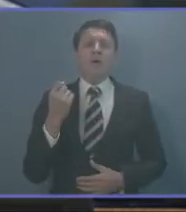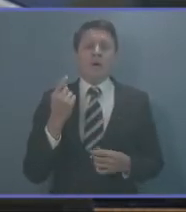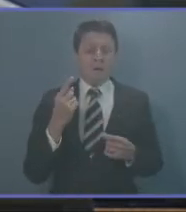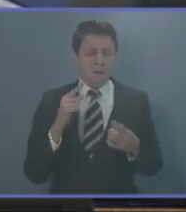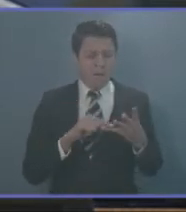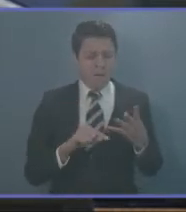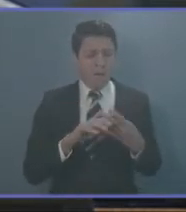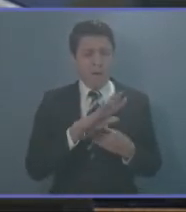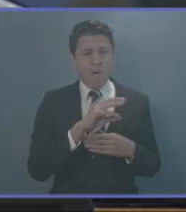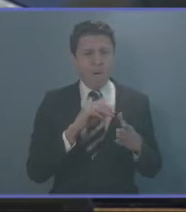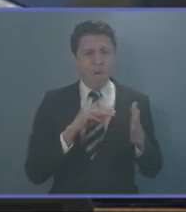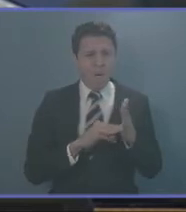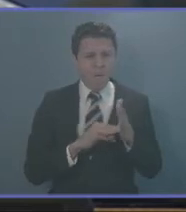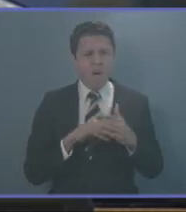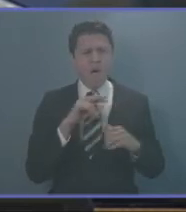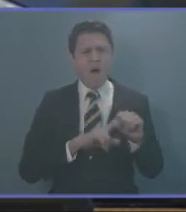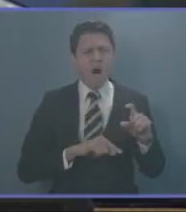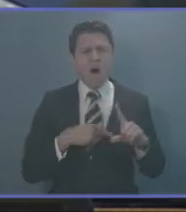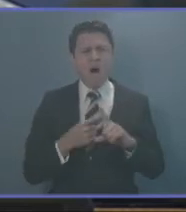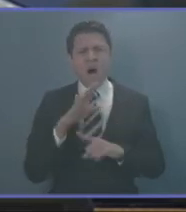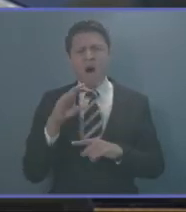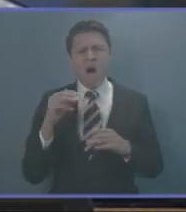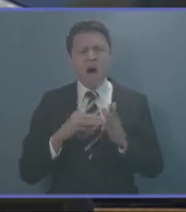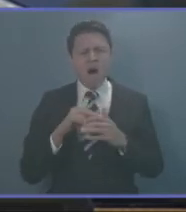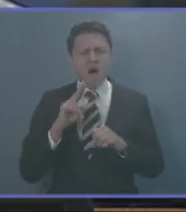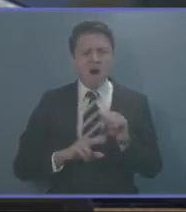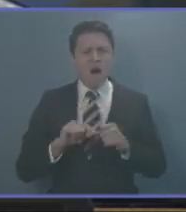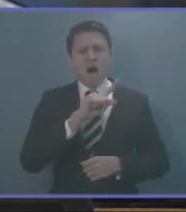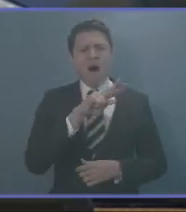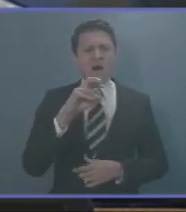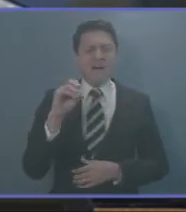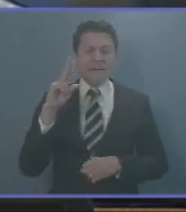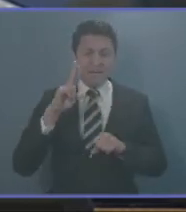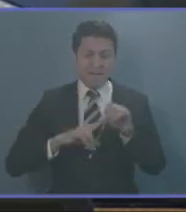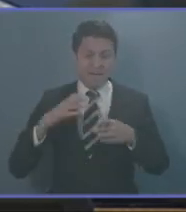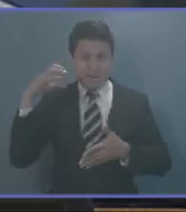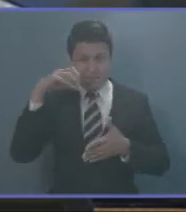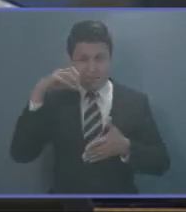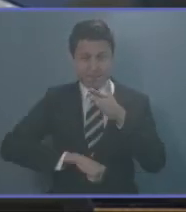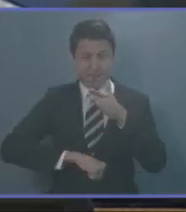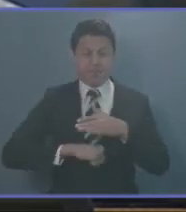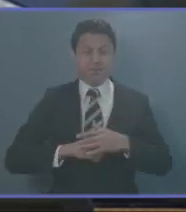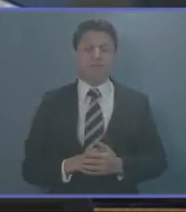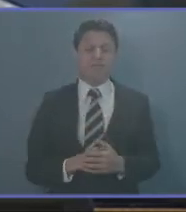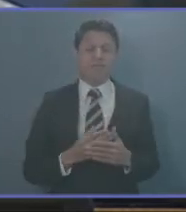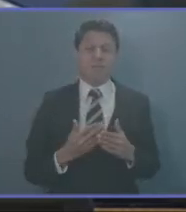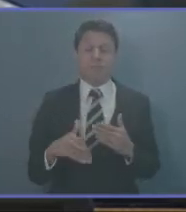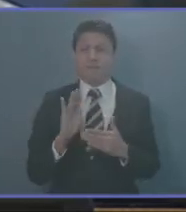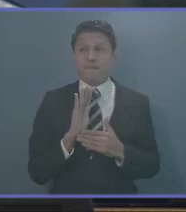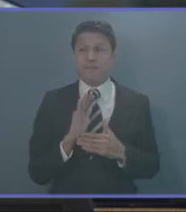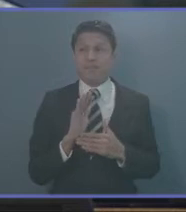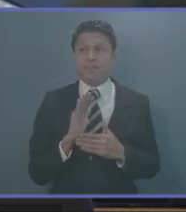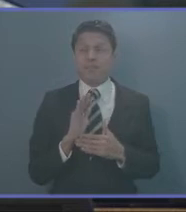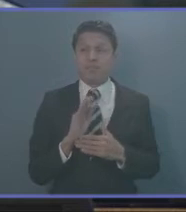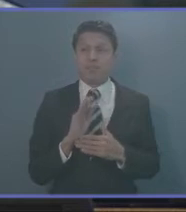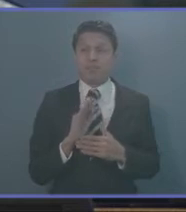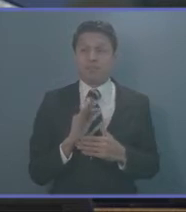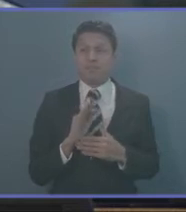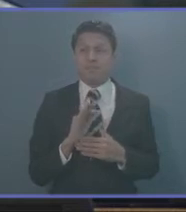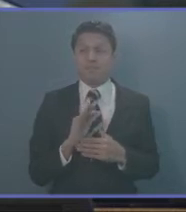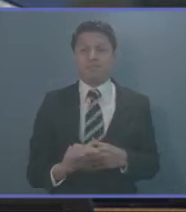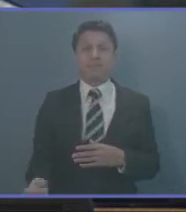De 40.000 dólares con un centavo a 50.000 dólares, 120 dólares cuota fija, más adicional por cada millar o fracción